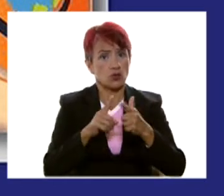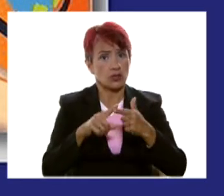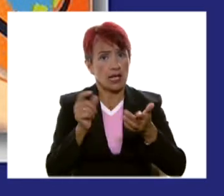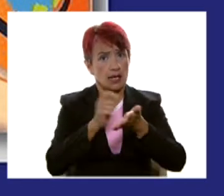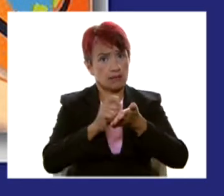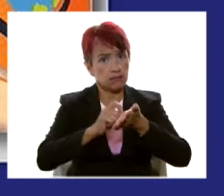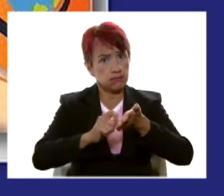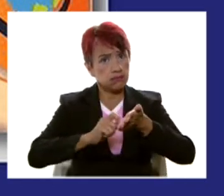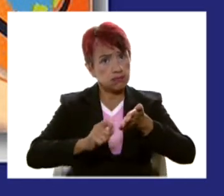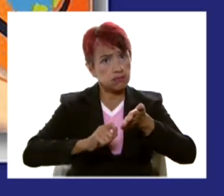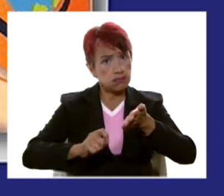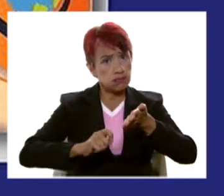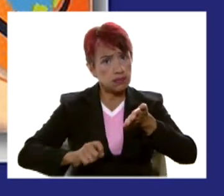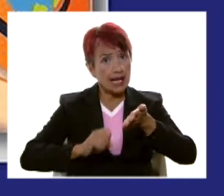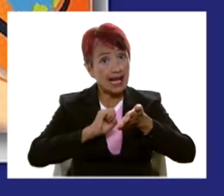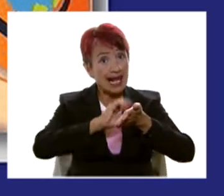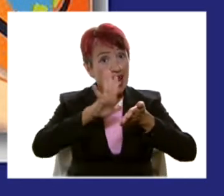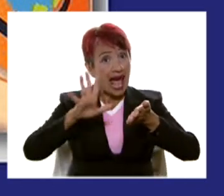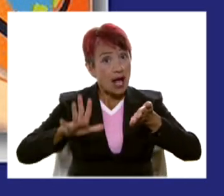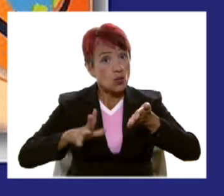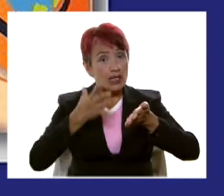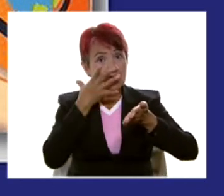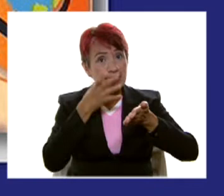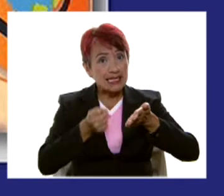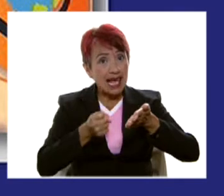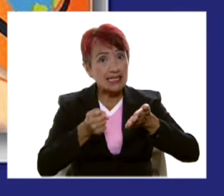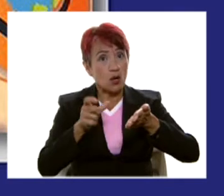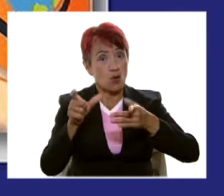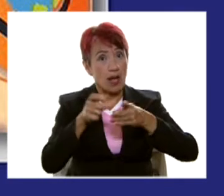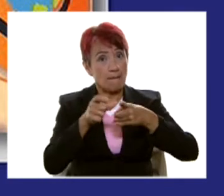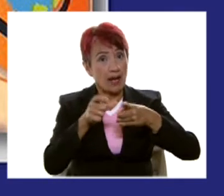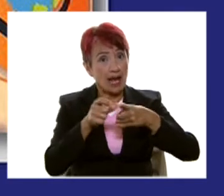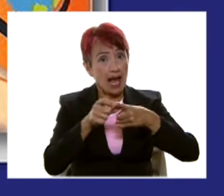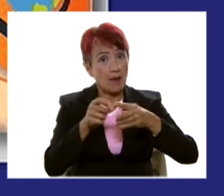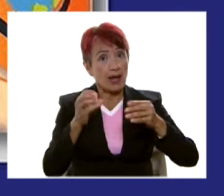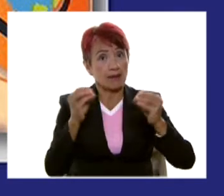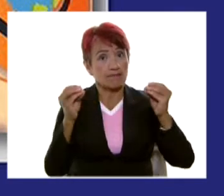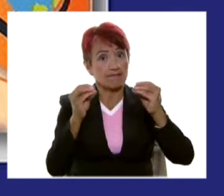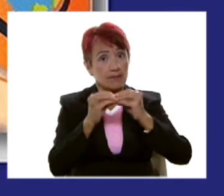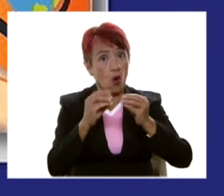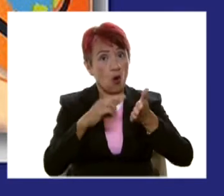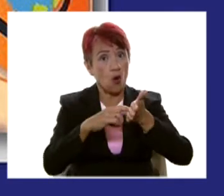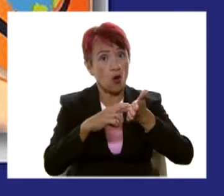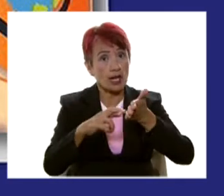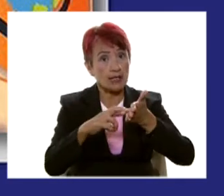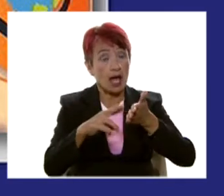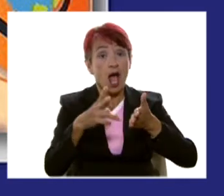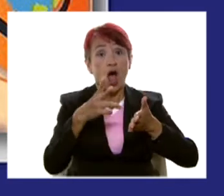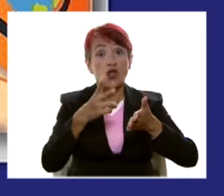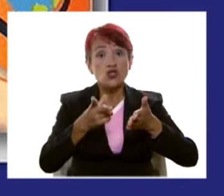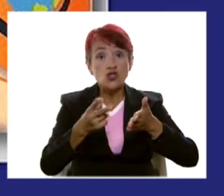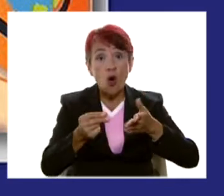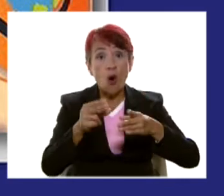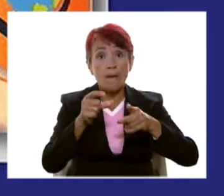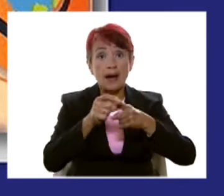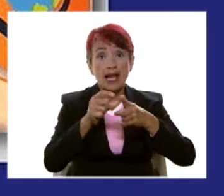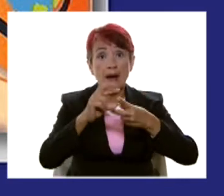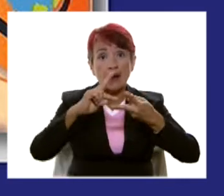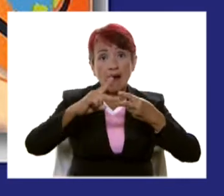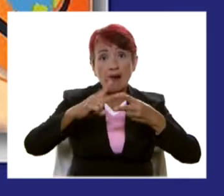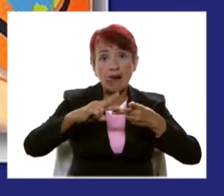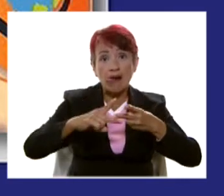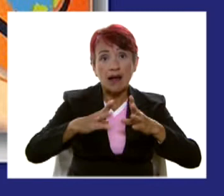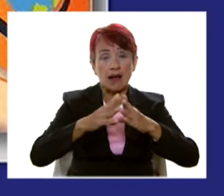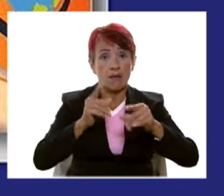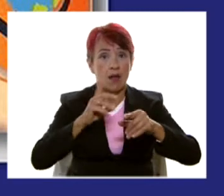deberá redactar con claridad, con un léxico accesible a unos lectores y sin utilizar extranjerismo o tecnicismo